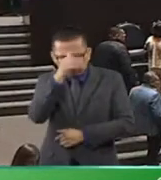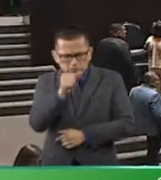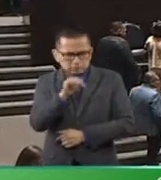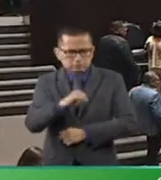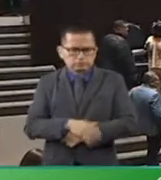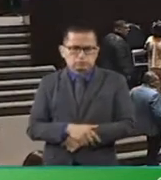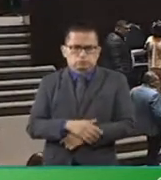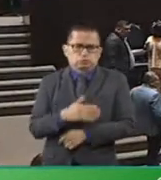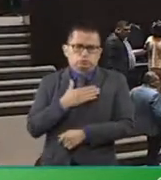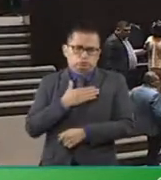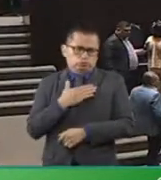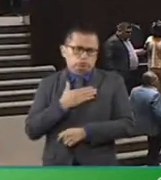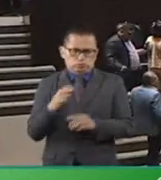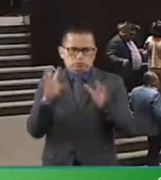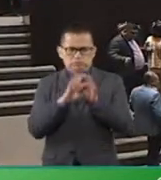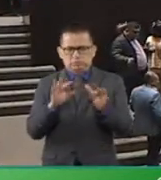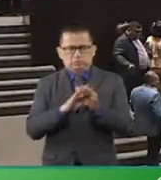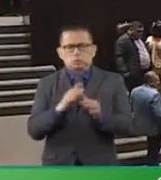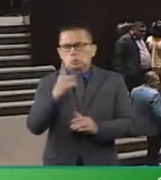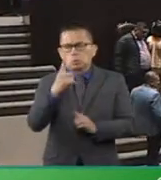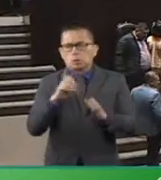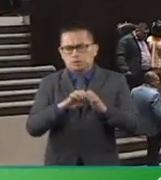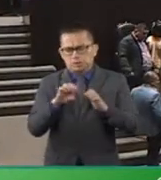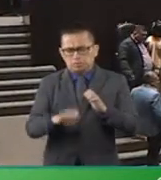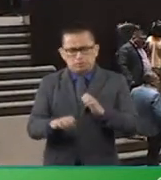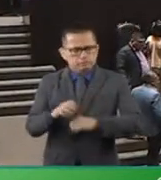un ejemplo,